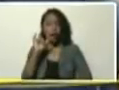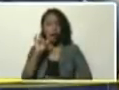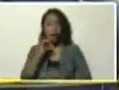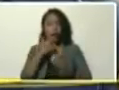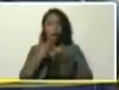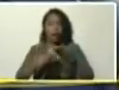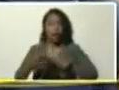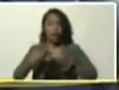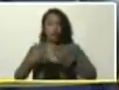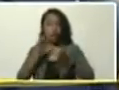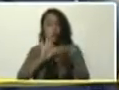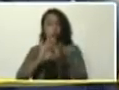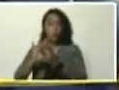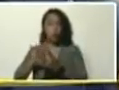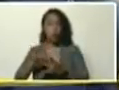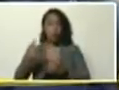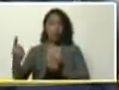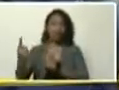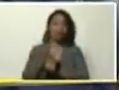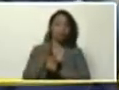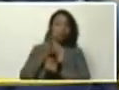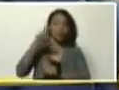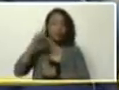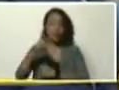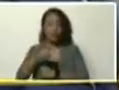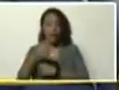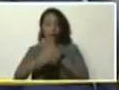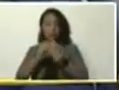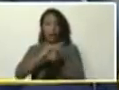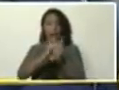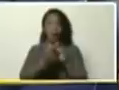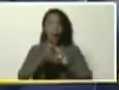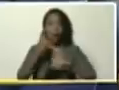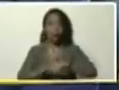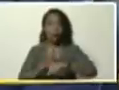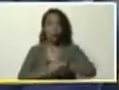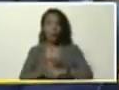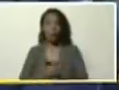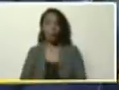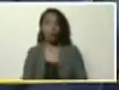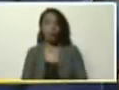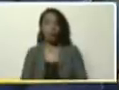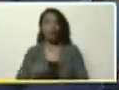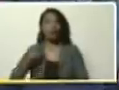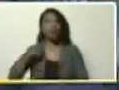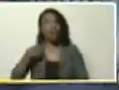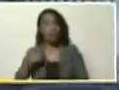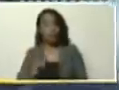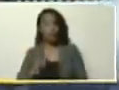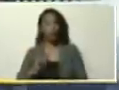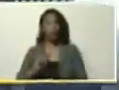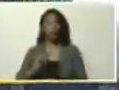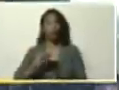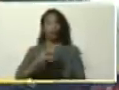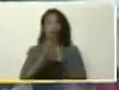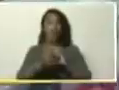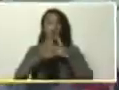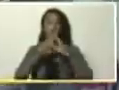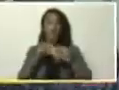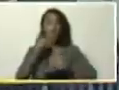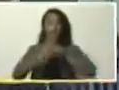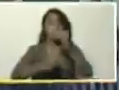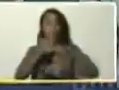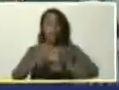nos obligan necesariamente a un cambio de época. Debemos cambiar todo lo que tenga que